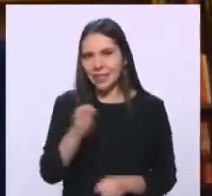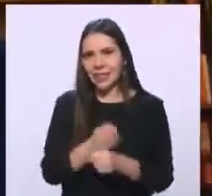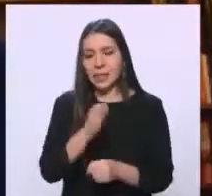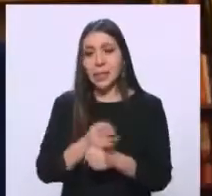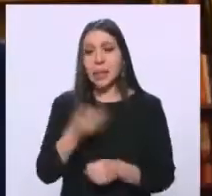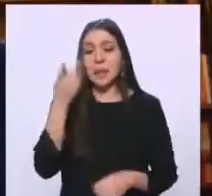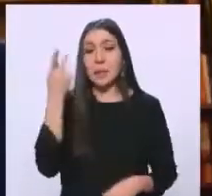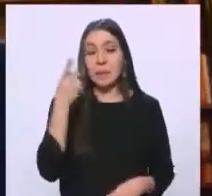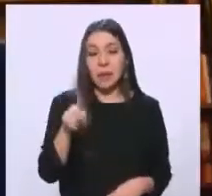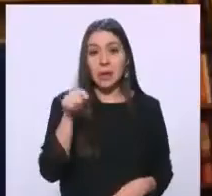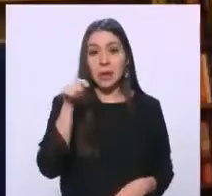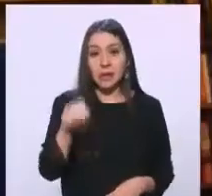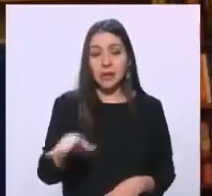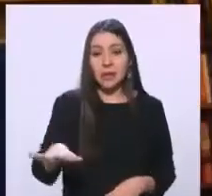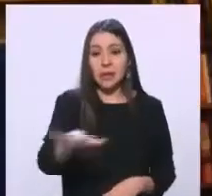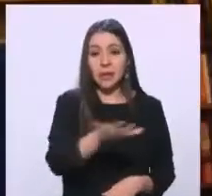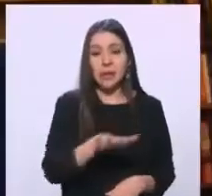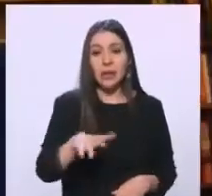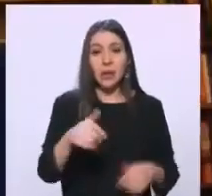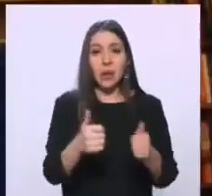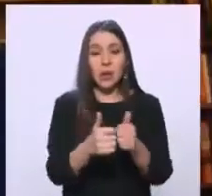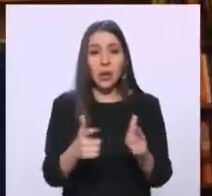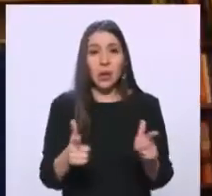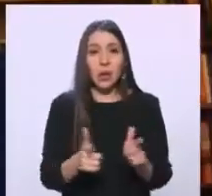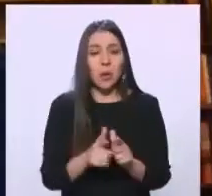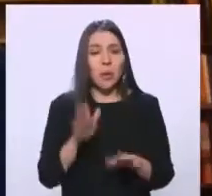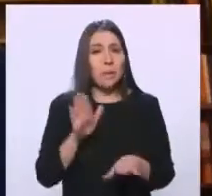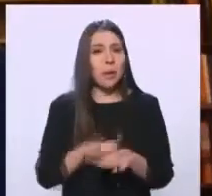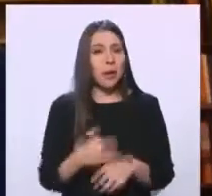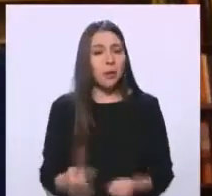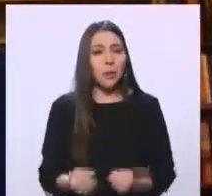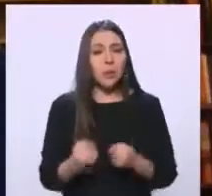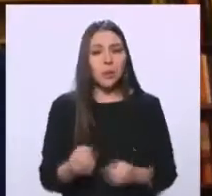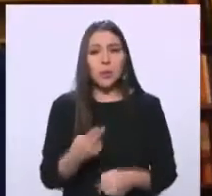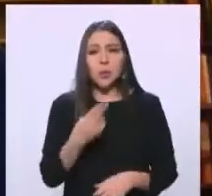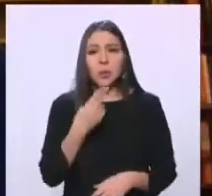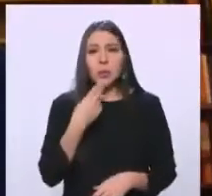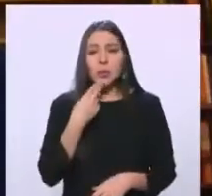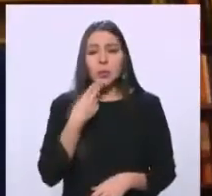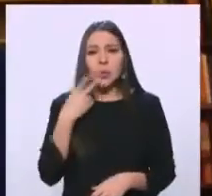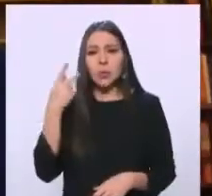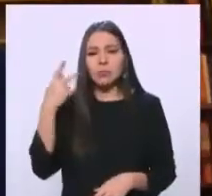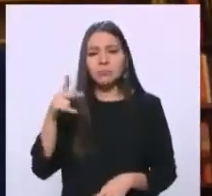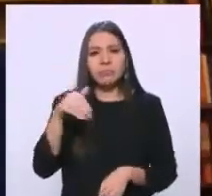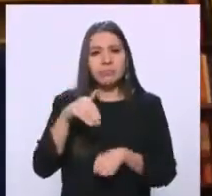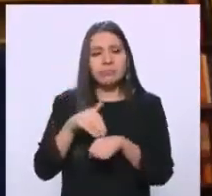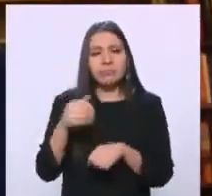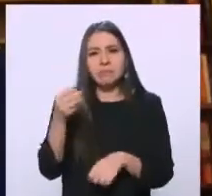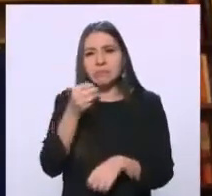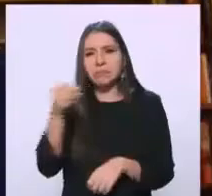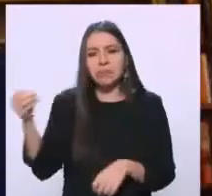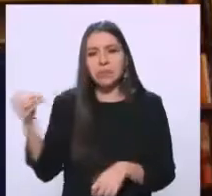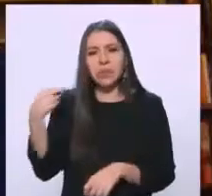no considera que los grupos de ultraderecha, los grupos ultraconservadores, son